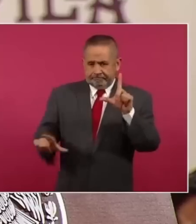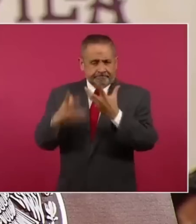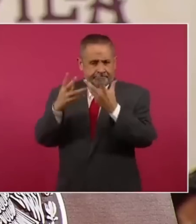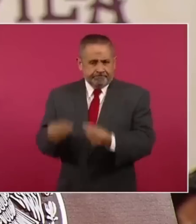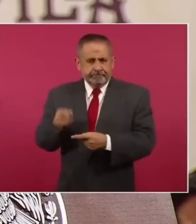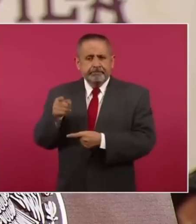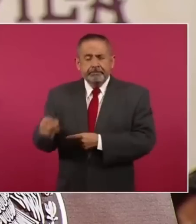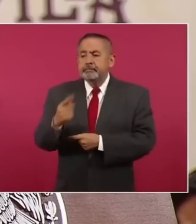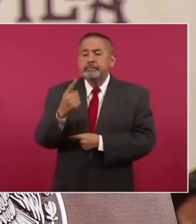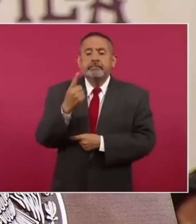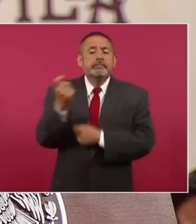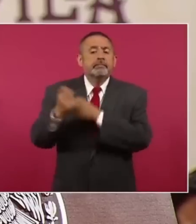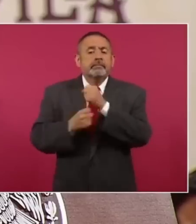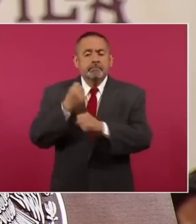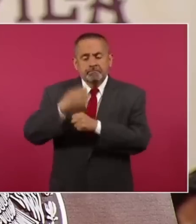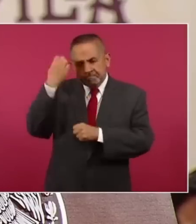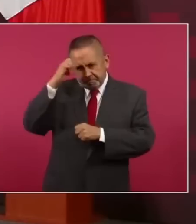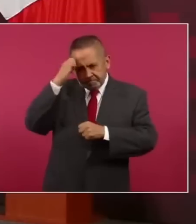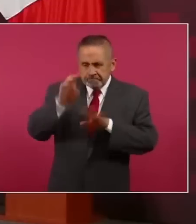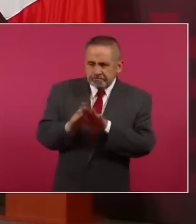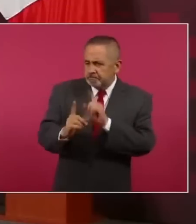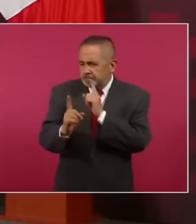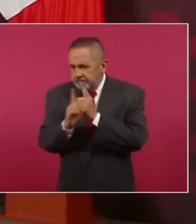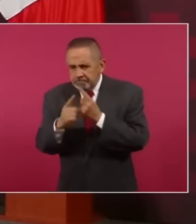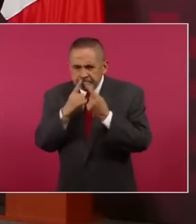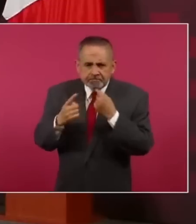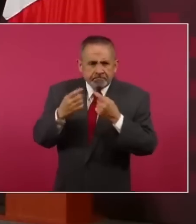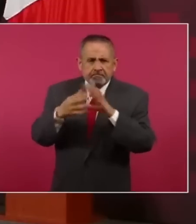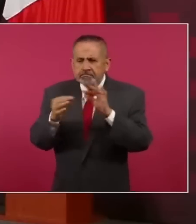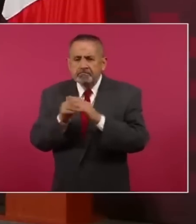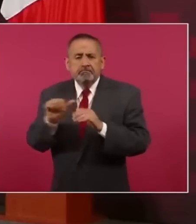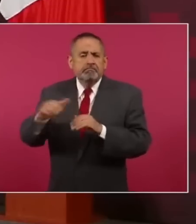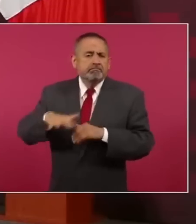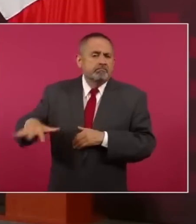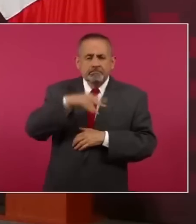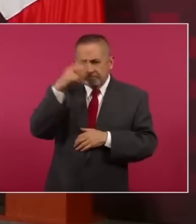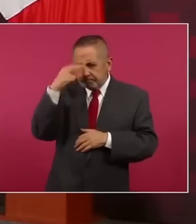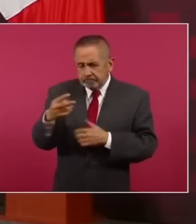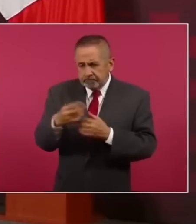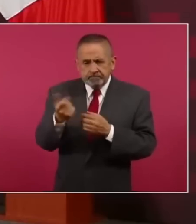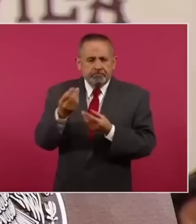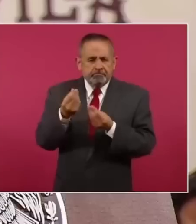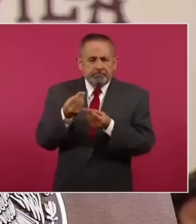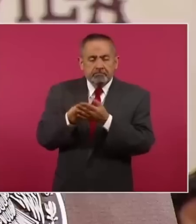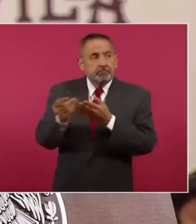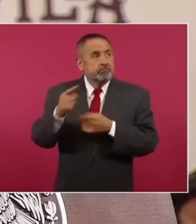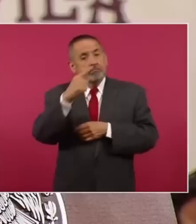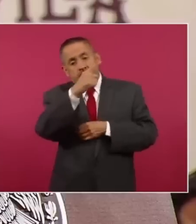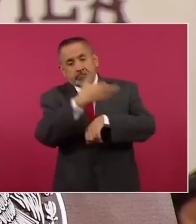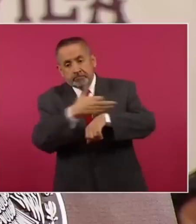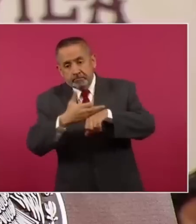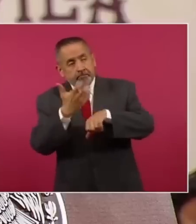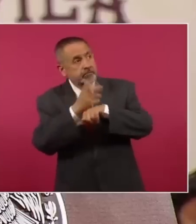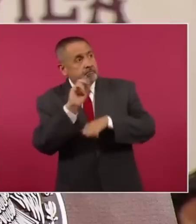con más de 100 años de experiencia en la atención a las y los mexicanos que reciben recursos de sus